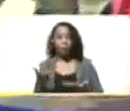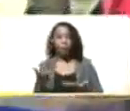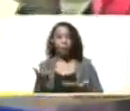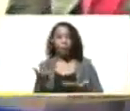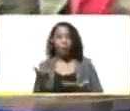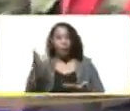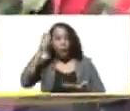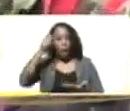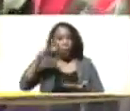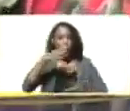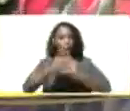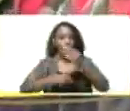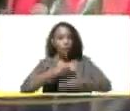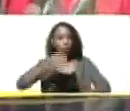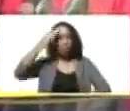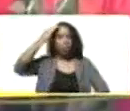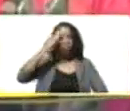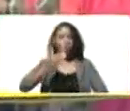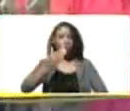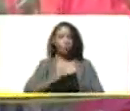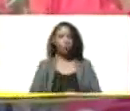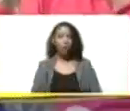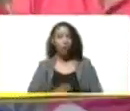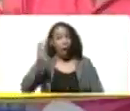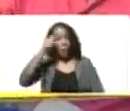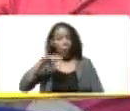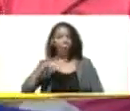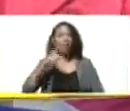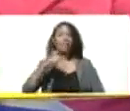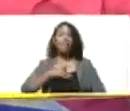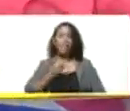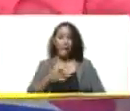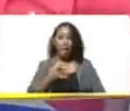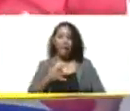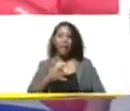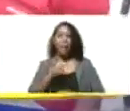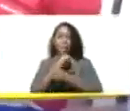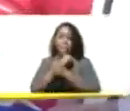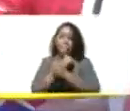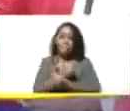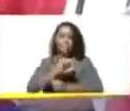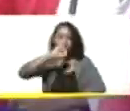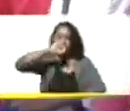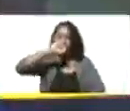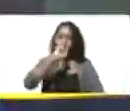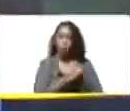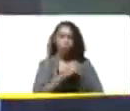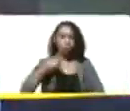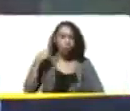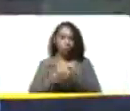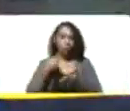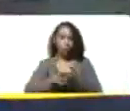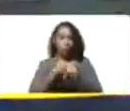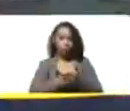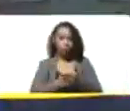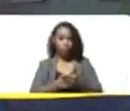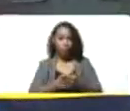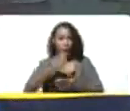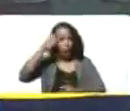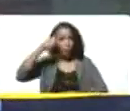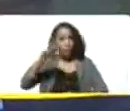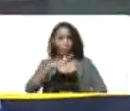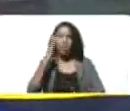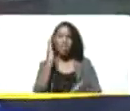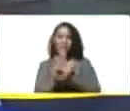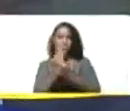el pueblo hecho soldado, el pueblo que siente, el pueblo que ama, el pueblo que lucha, el pueblo que siempre